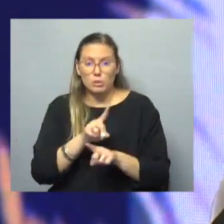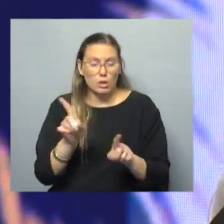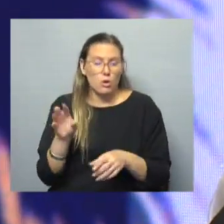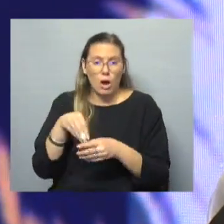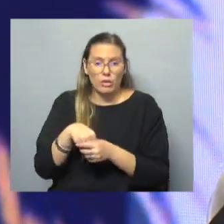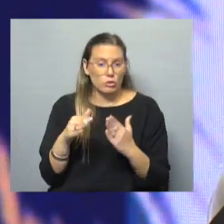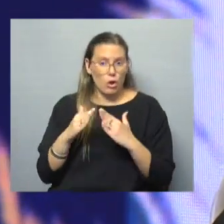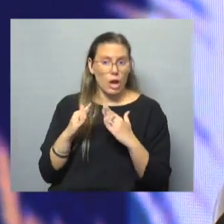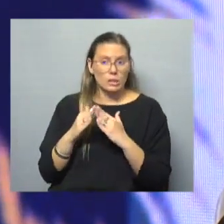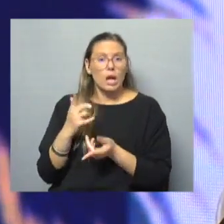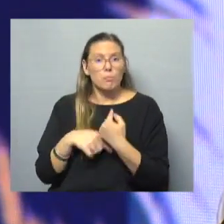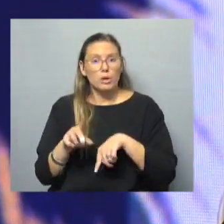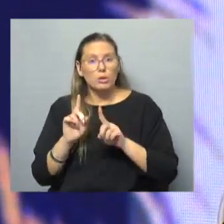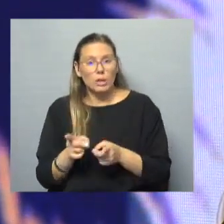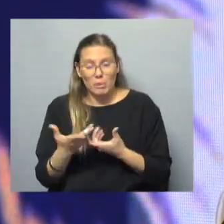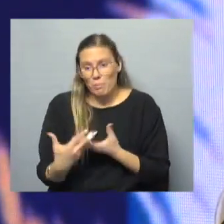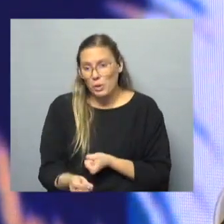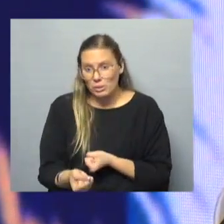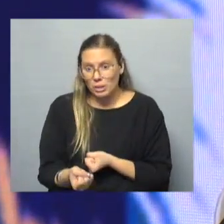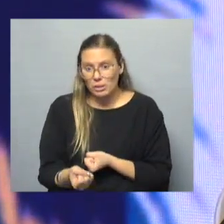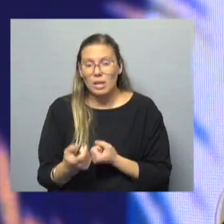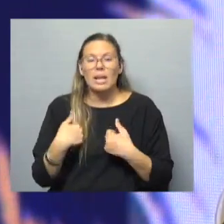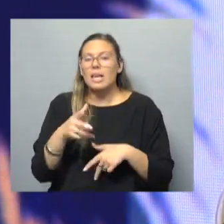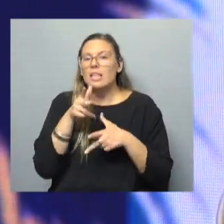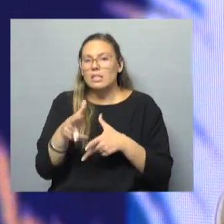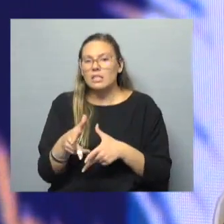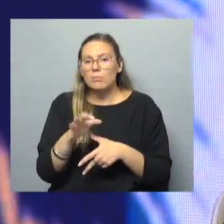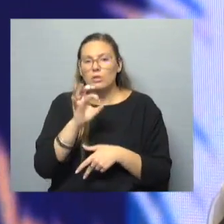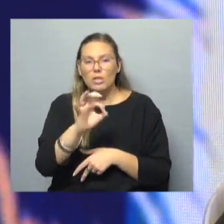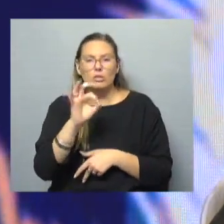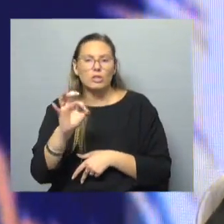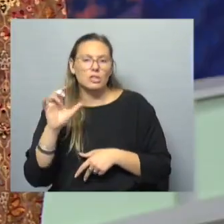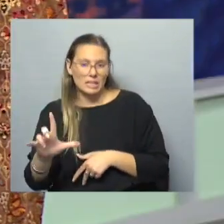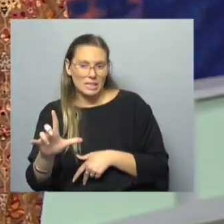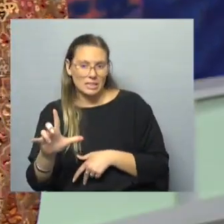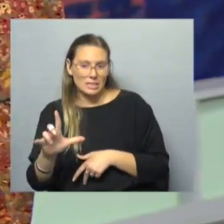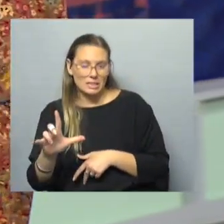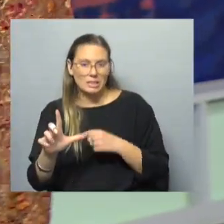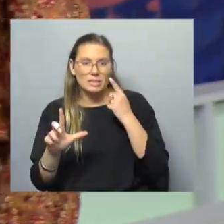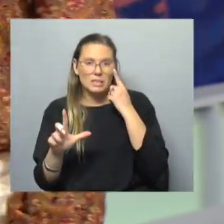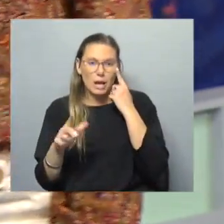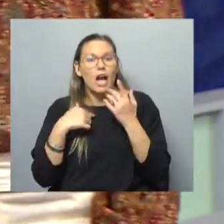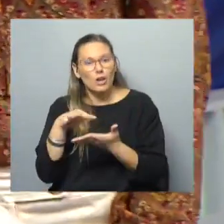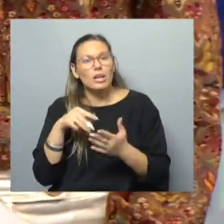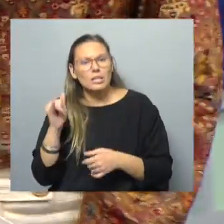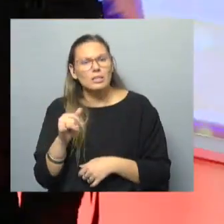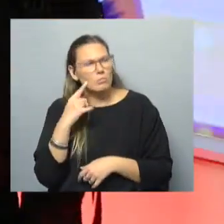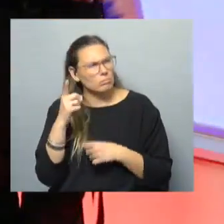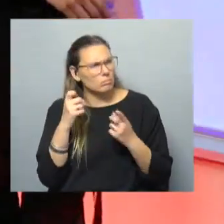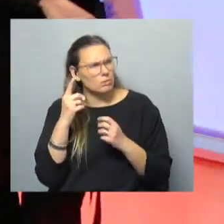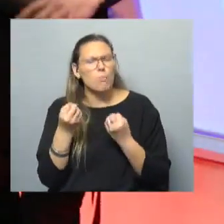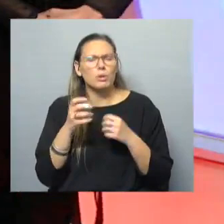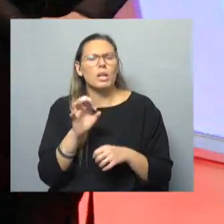de casas, pero que igual son parte, nosotros le decimos 007. O sea, sí. Lo leí, me llama la atención. ¿Por